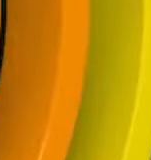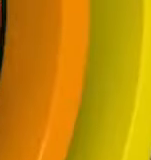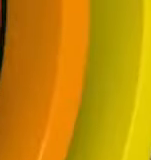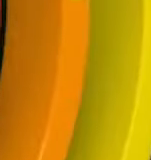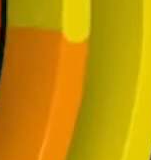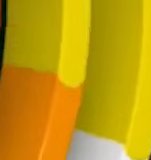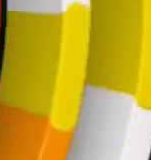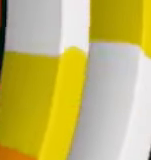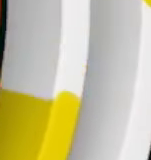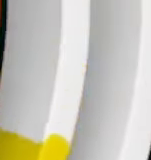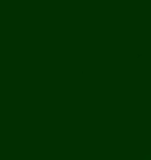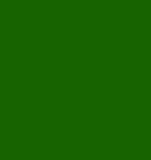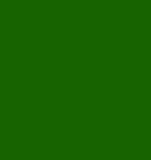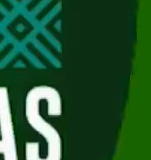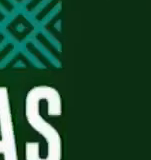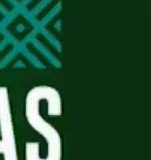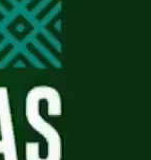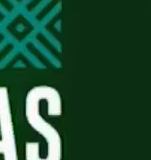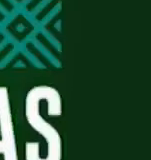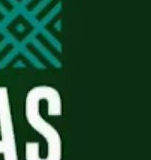Ya vuelve